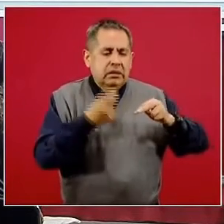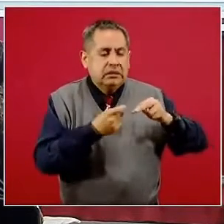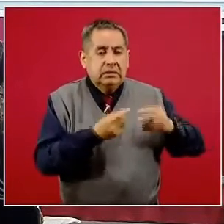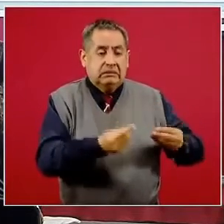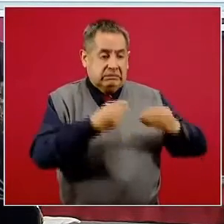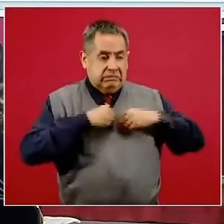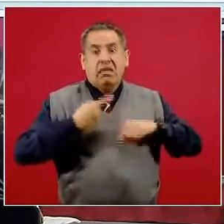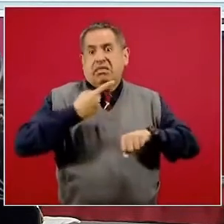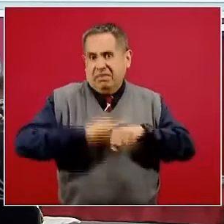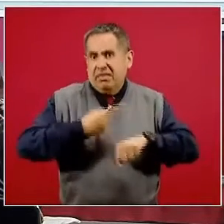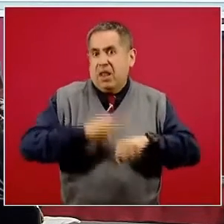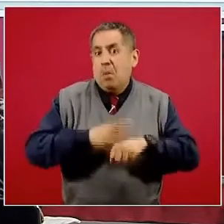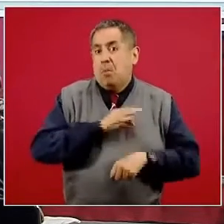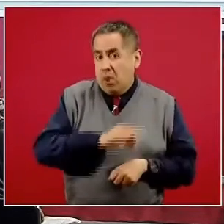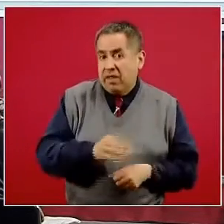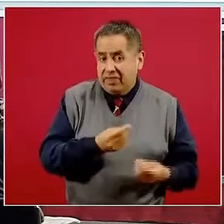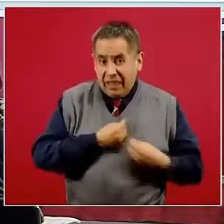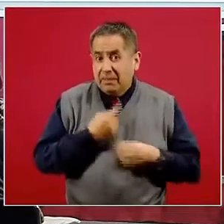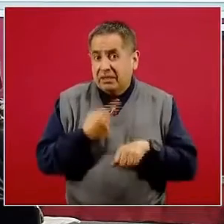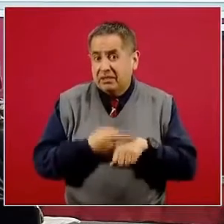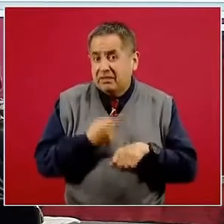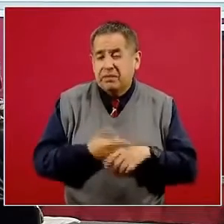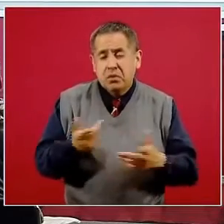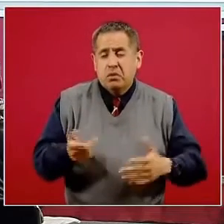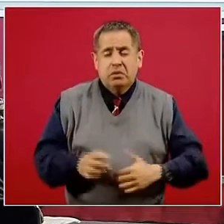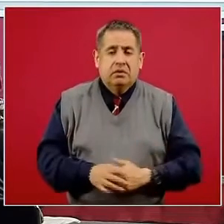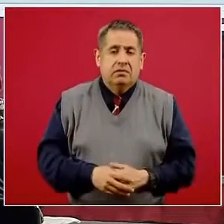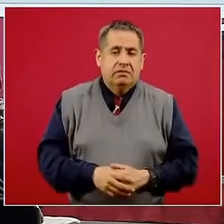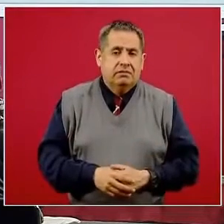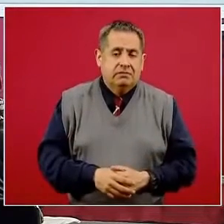dañinos a la salud. La que sigue, por favor.